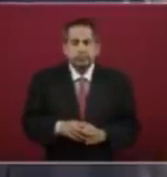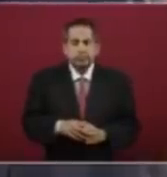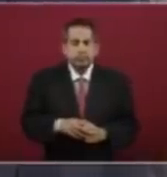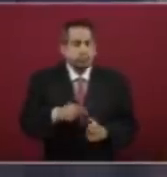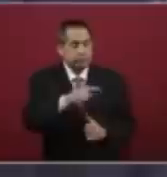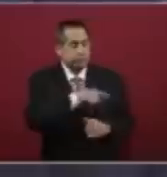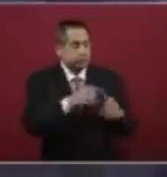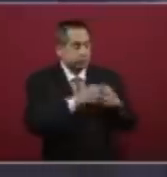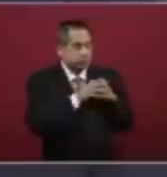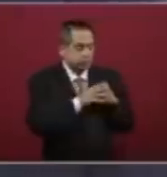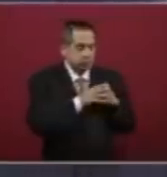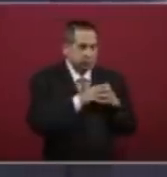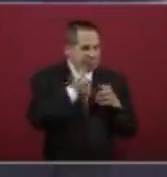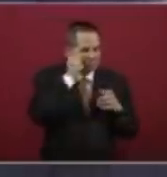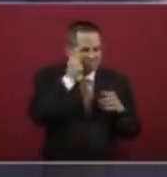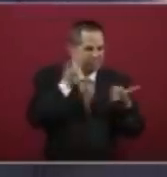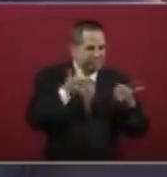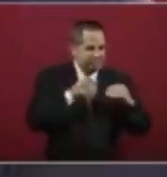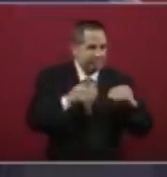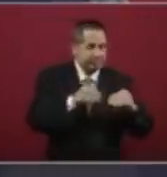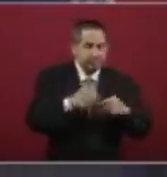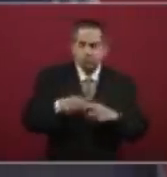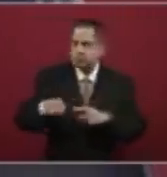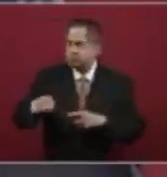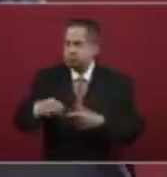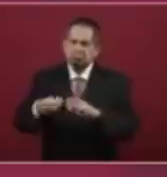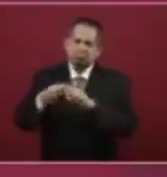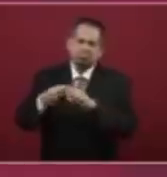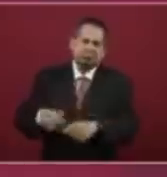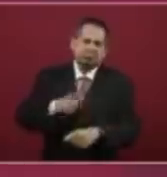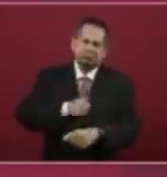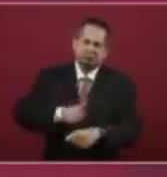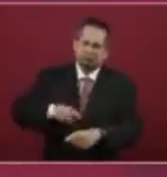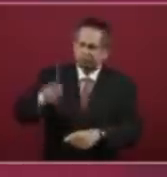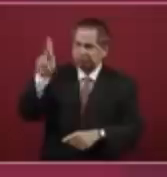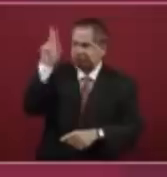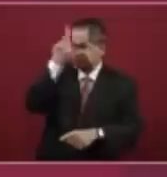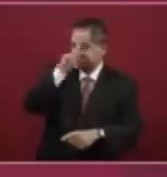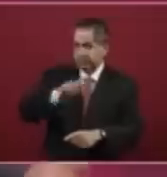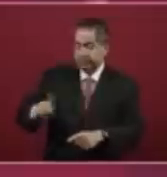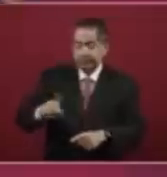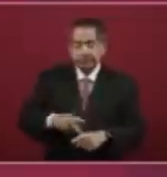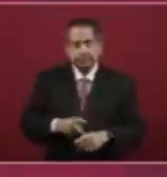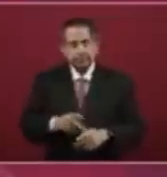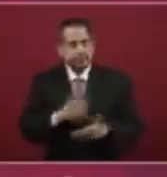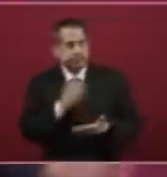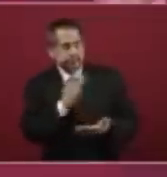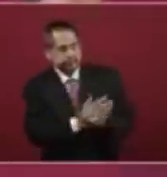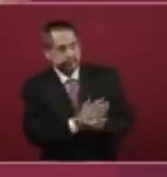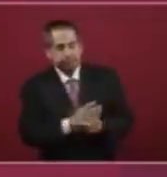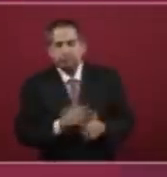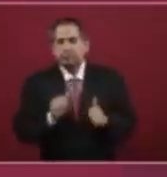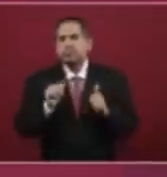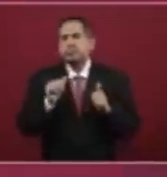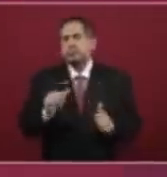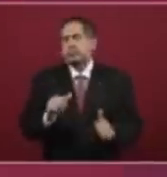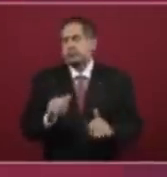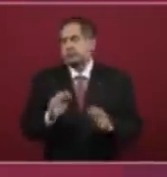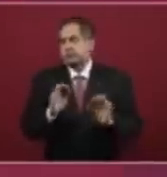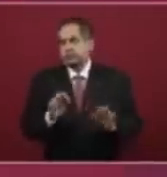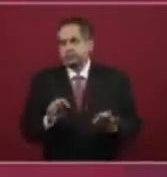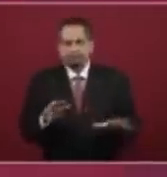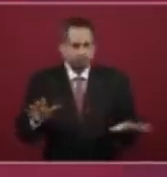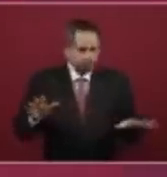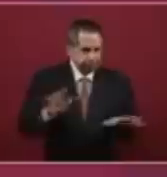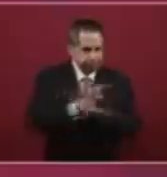terminar de desgraciar al pueblo de México y se dio un cambio